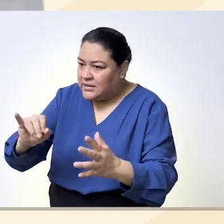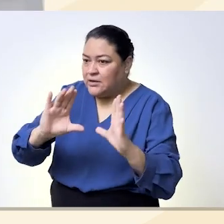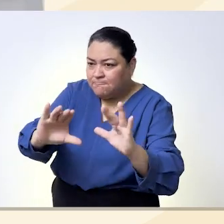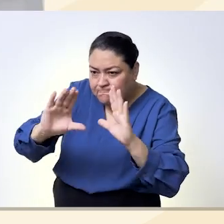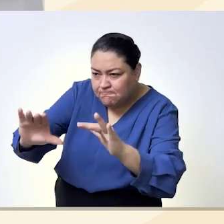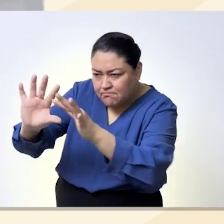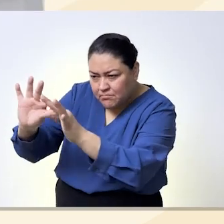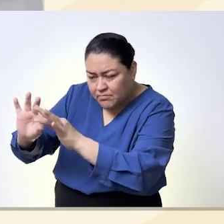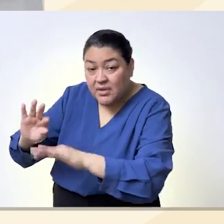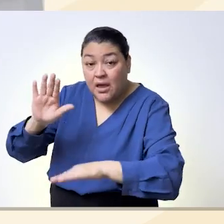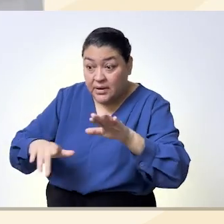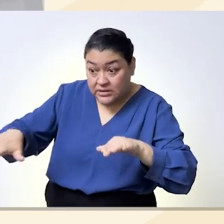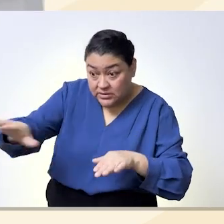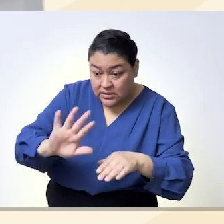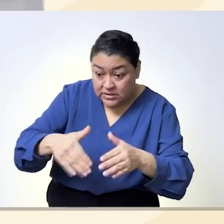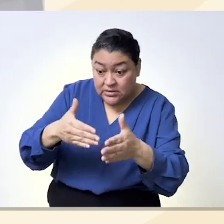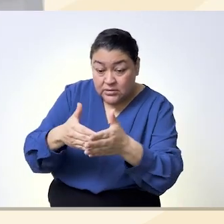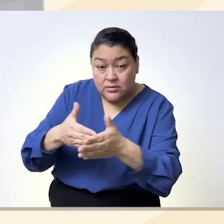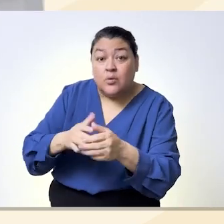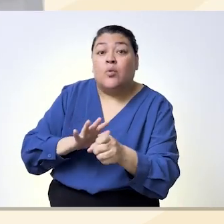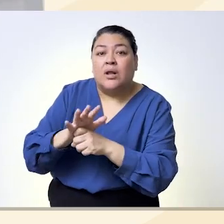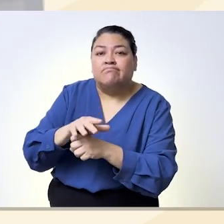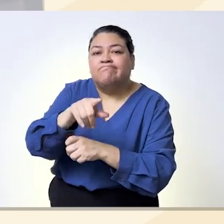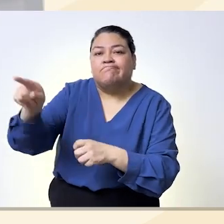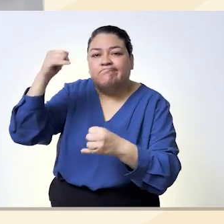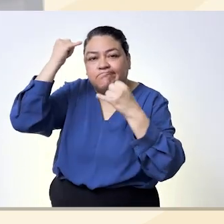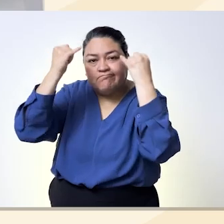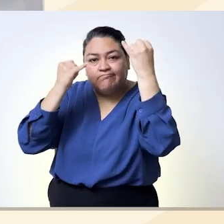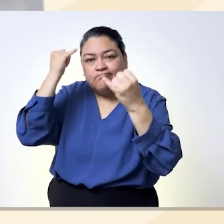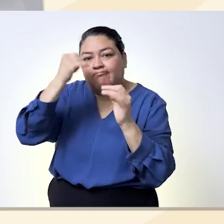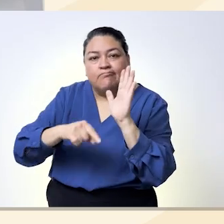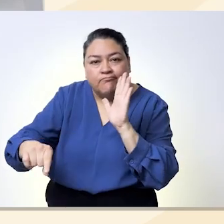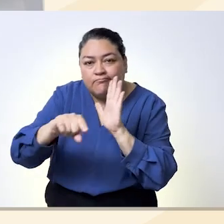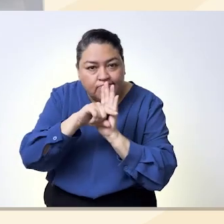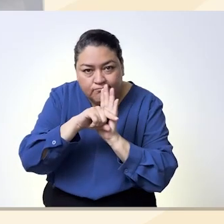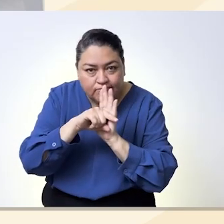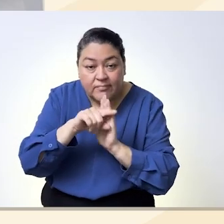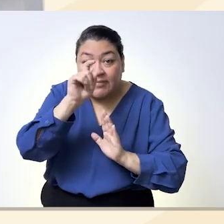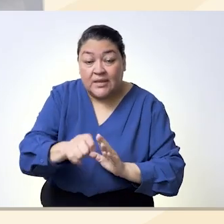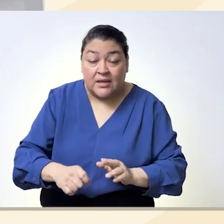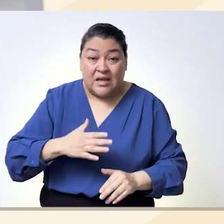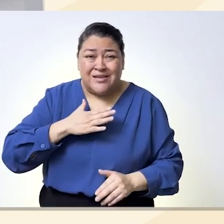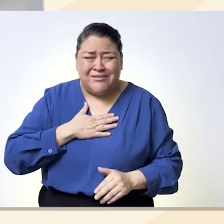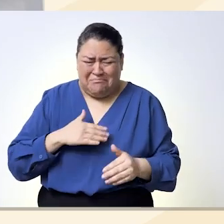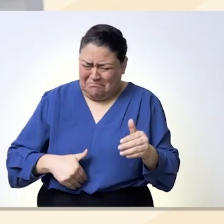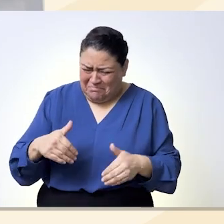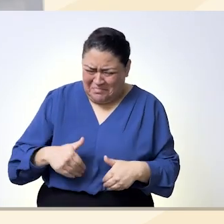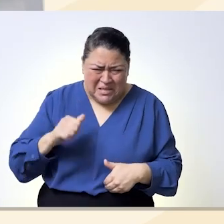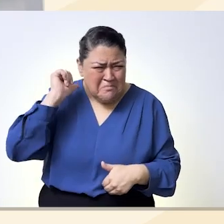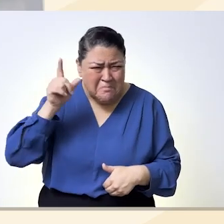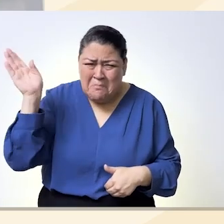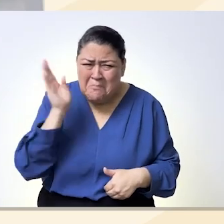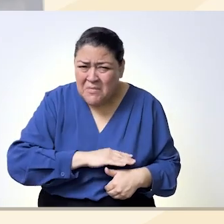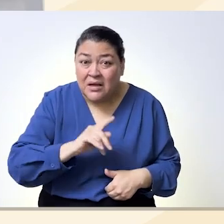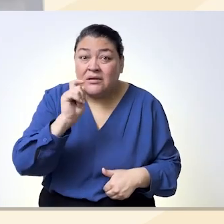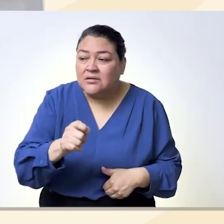los prejuicios, y creo que lo que más me molesta es ser mal, o sea, que que esos prejuicios y esas concepciones